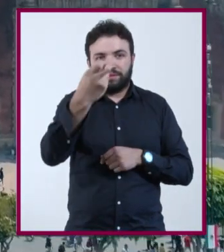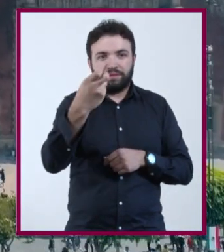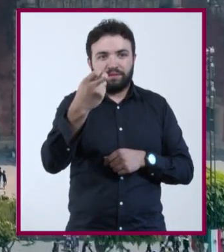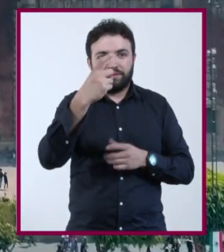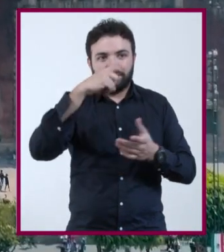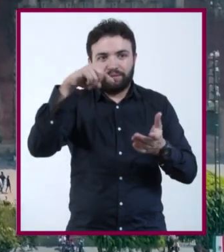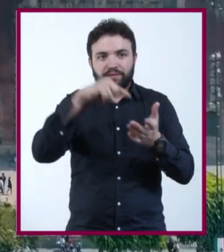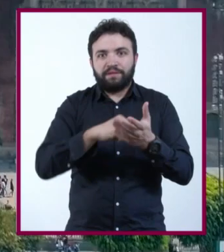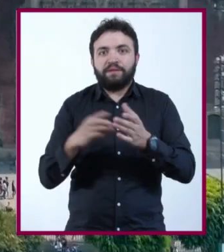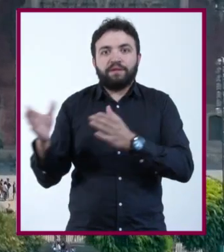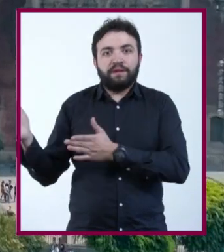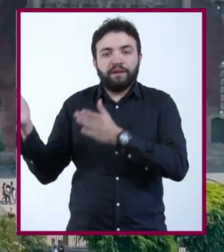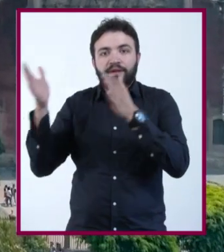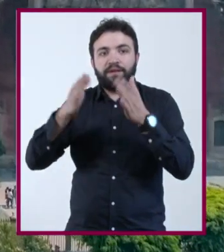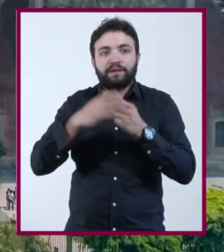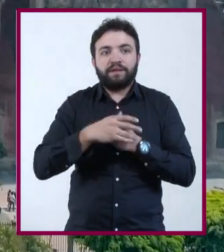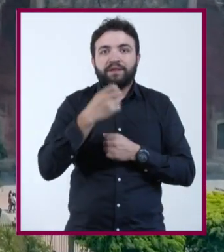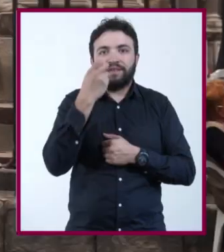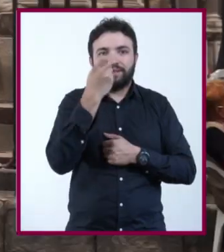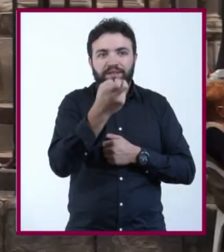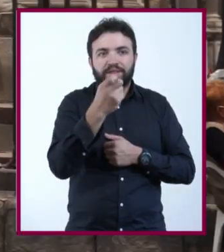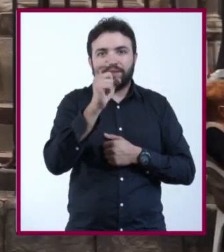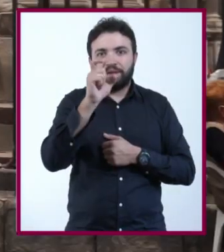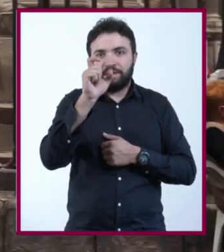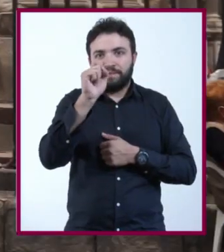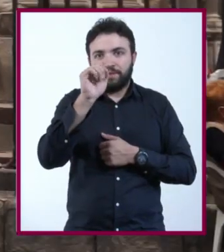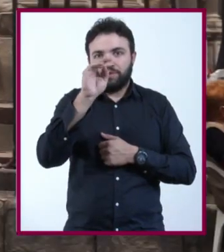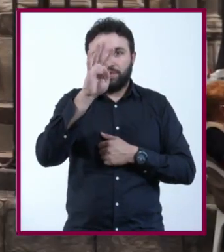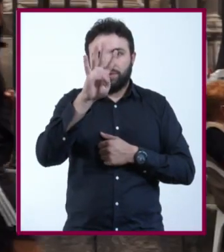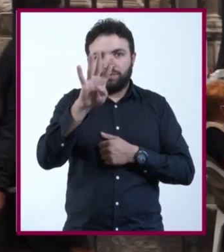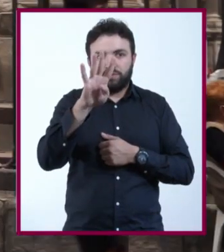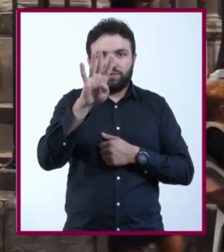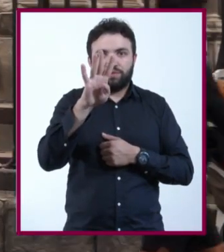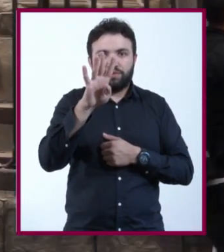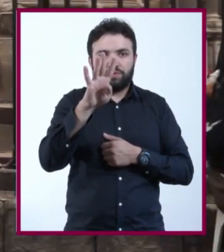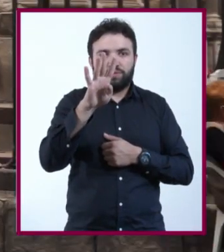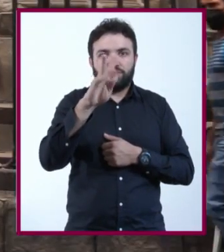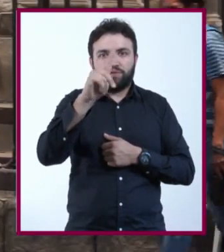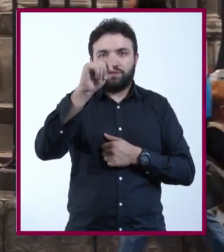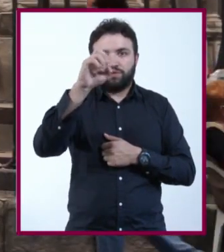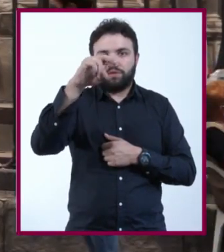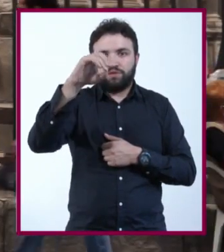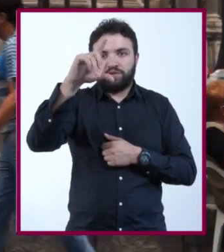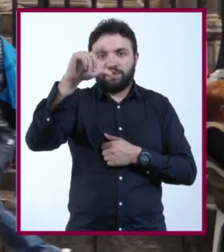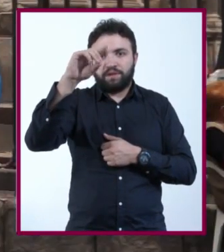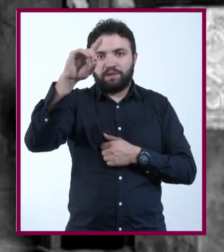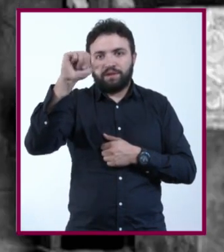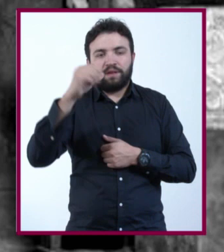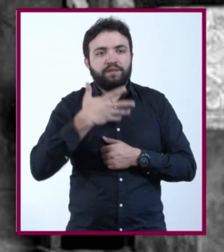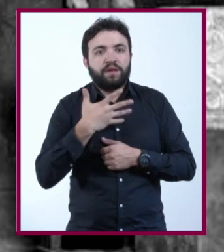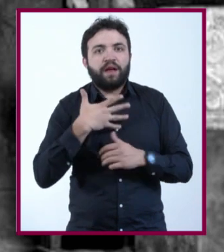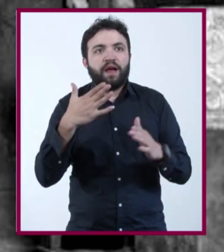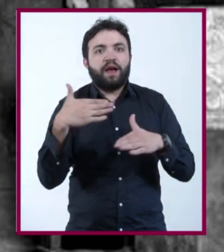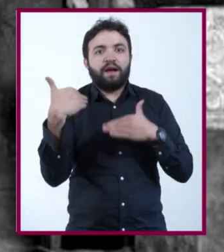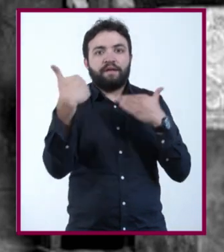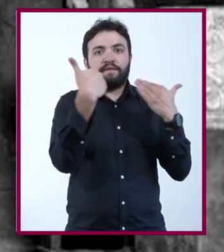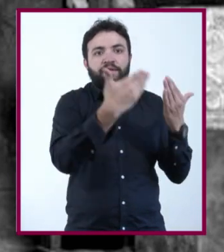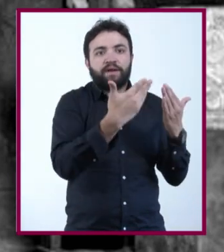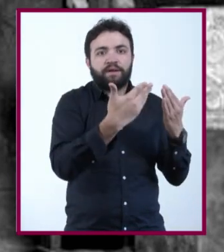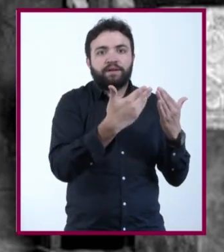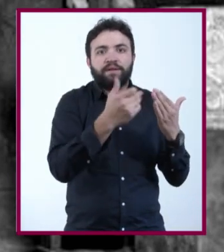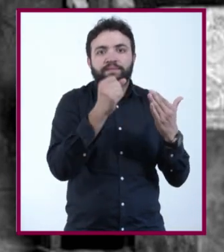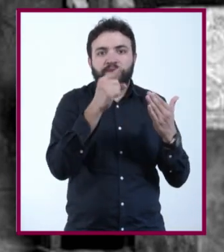este monolito al costado de la catedral. Este gran monolito de 24 toneladas y pico estuvo a la